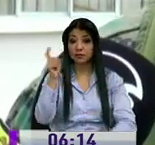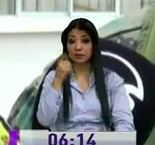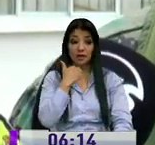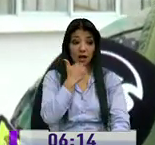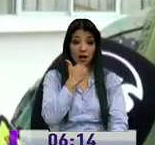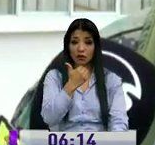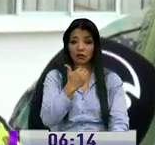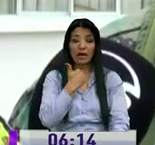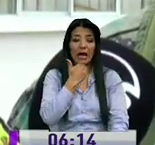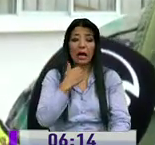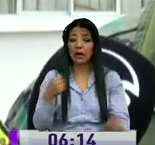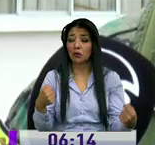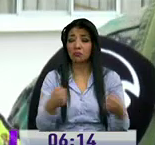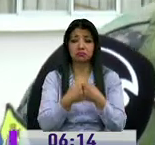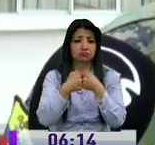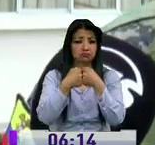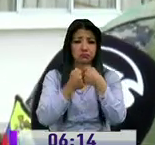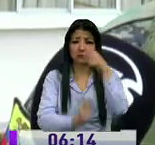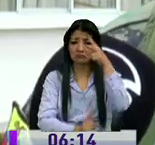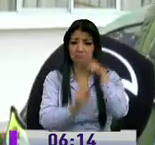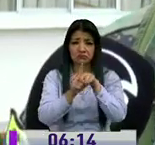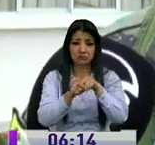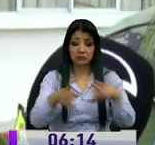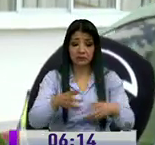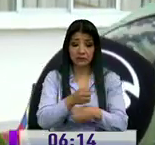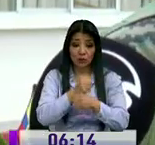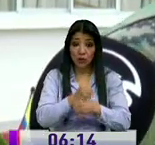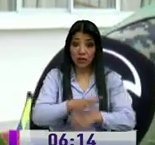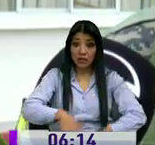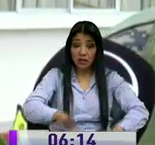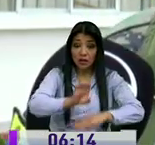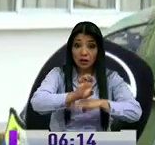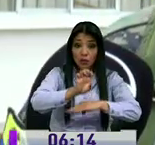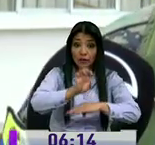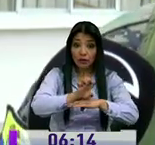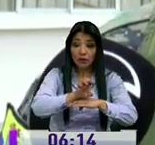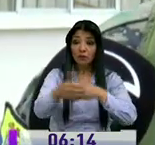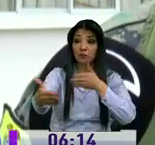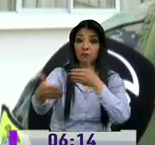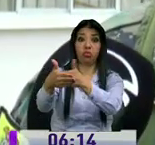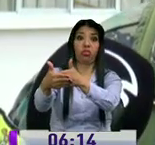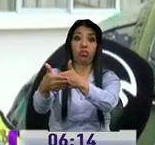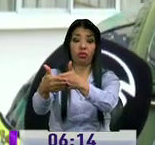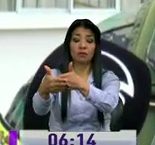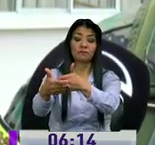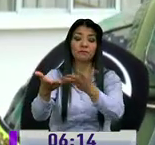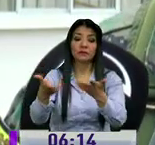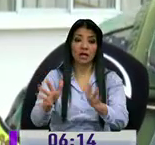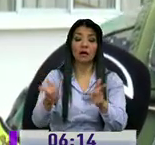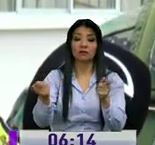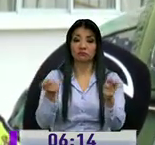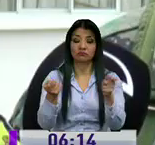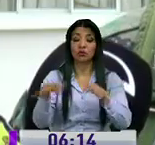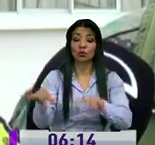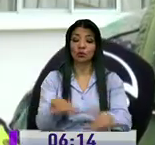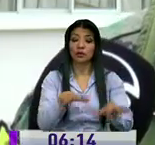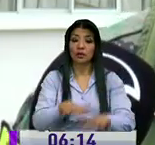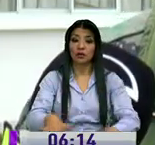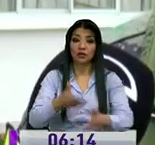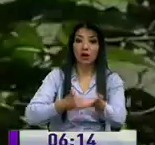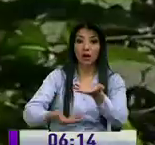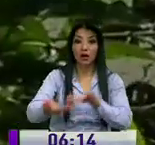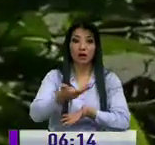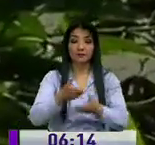por alguna circunstancia que pueda afectar la seguridad en nuestro territorio o en el territorio colombiano, se hacen las coordinaciones respectivas en el intercambio de